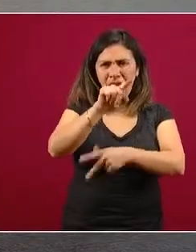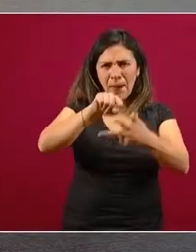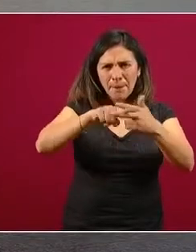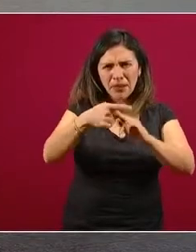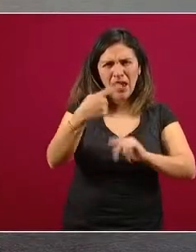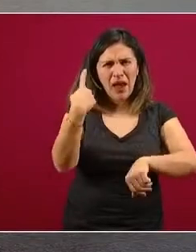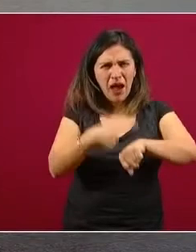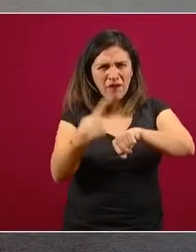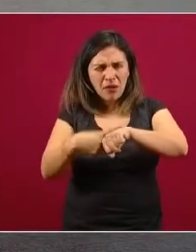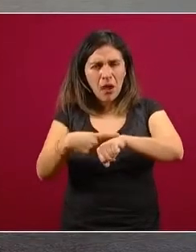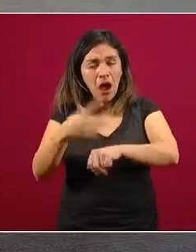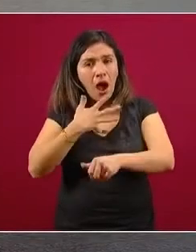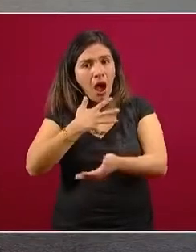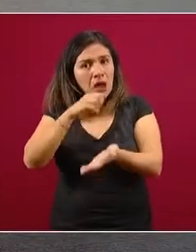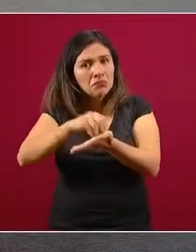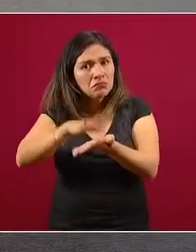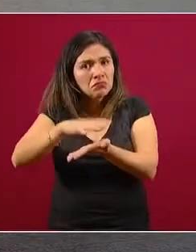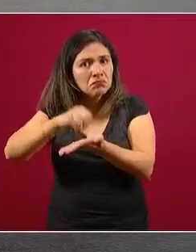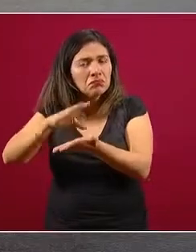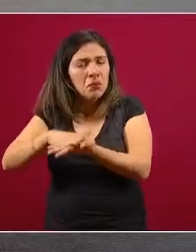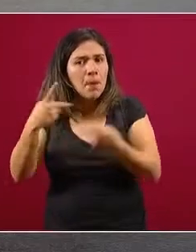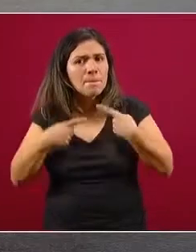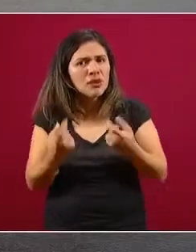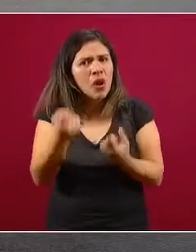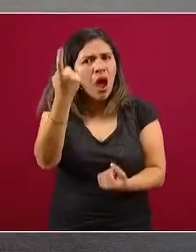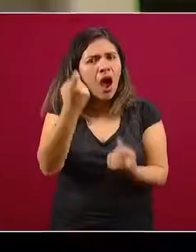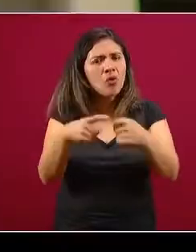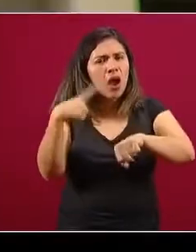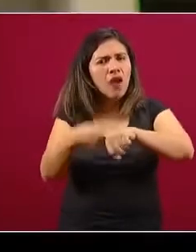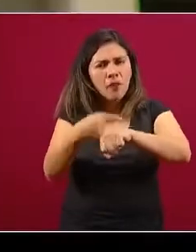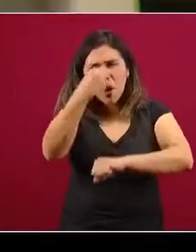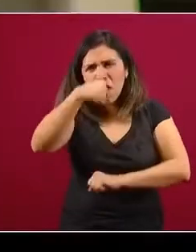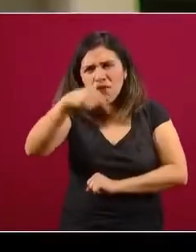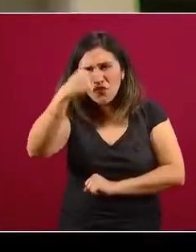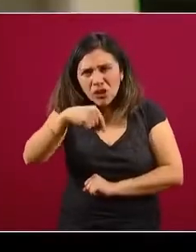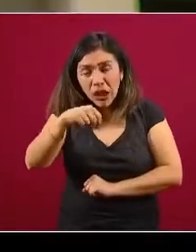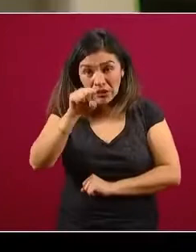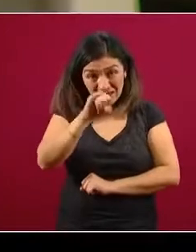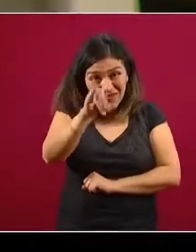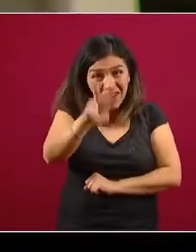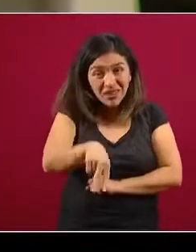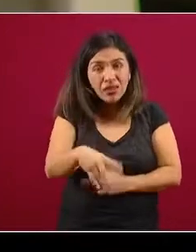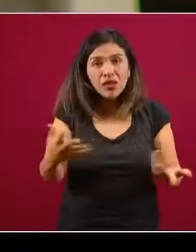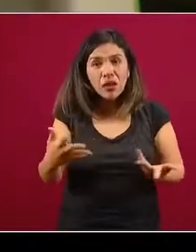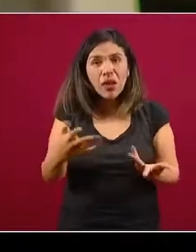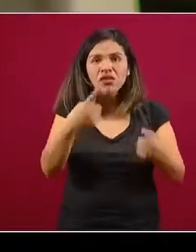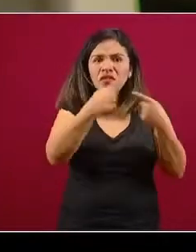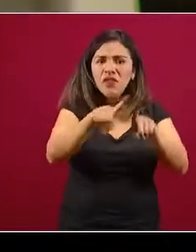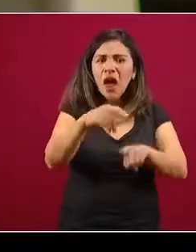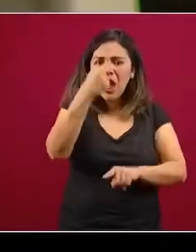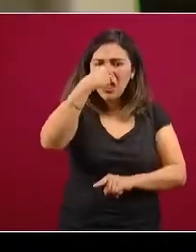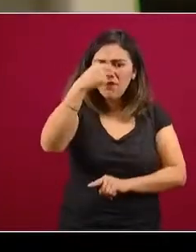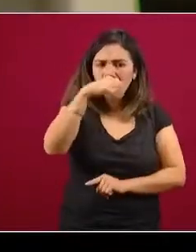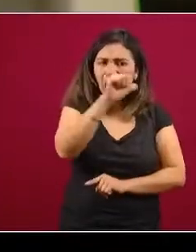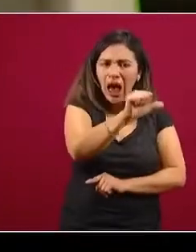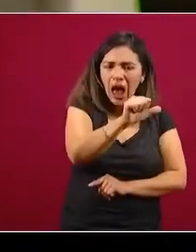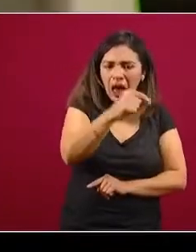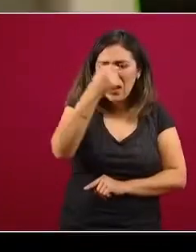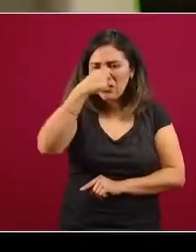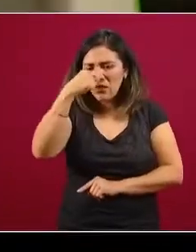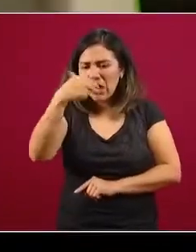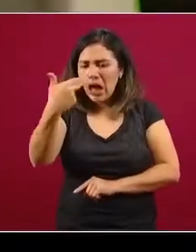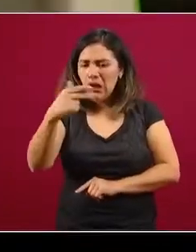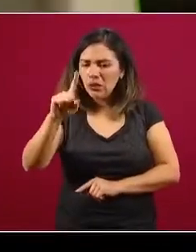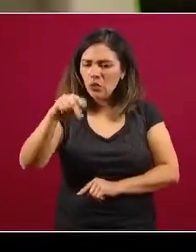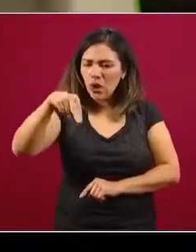casos de influenza. Si es así, bueno, ¿qué diferencia hay entre la influenza A y la influenza H1N1?